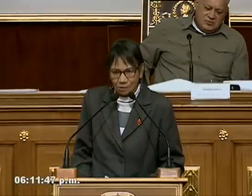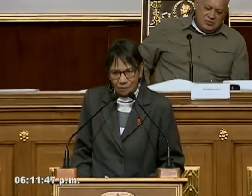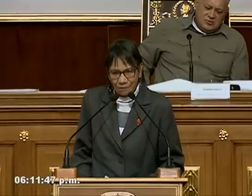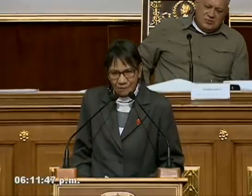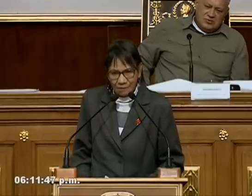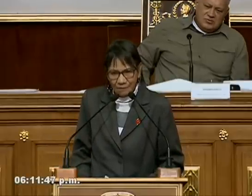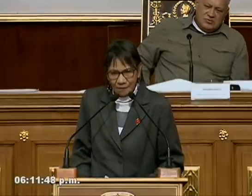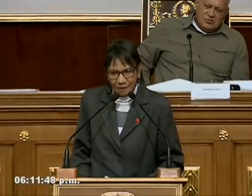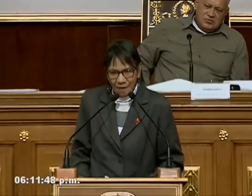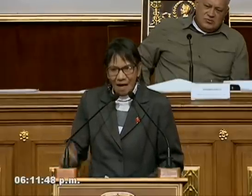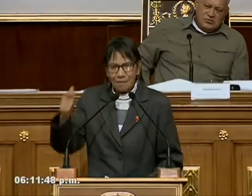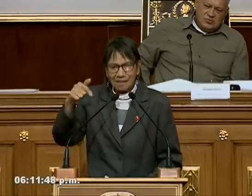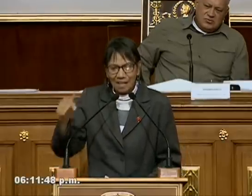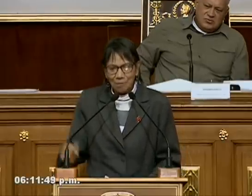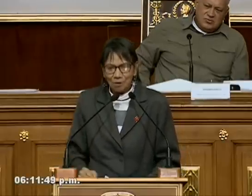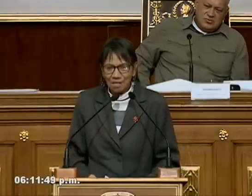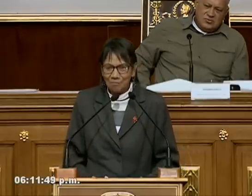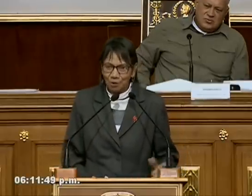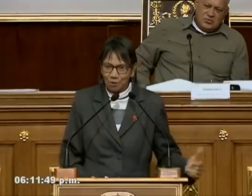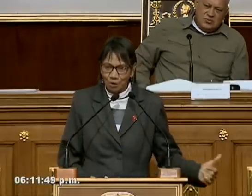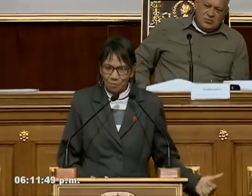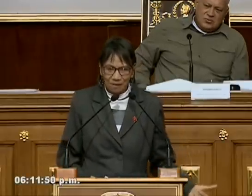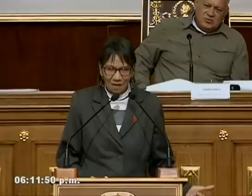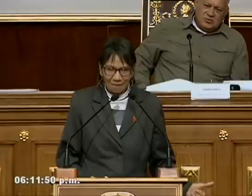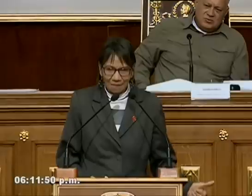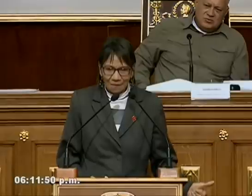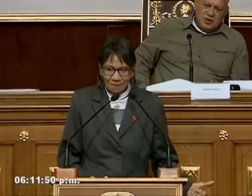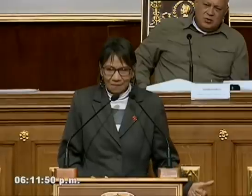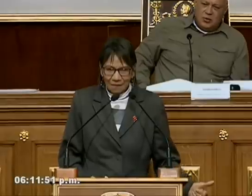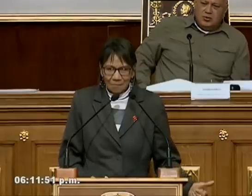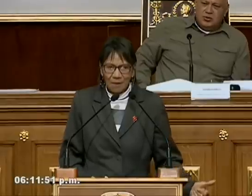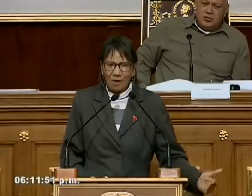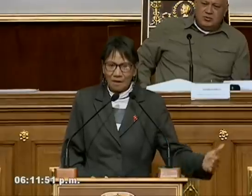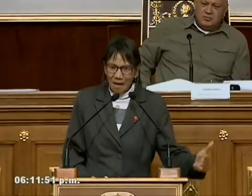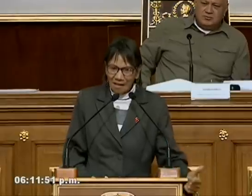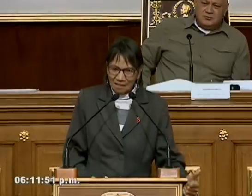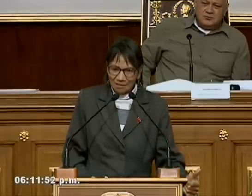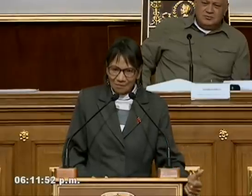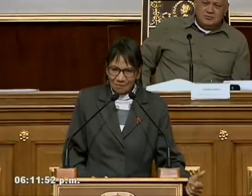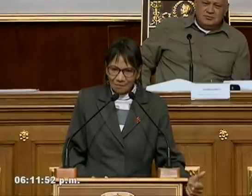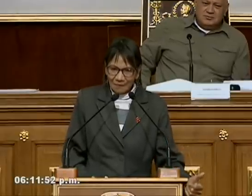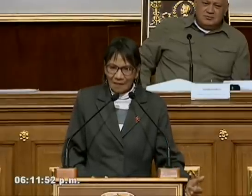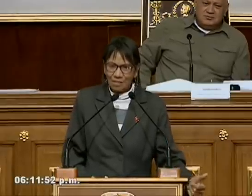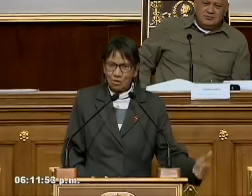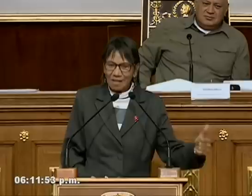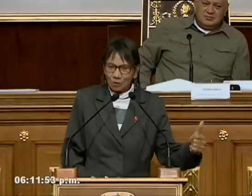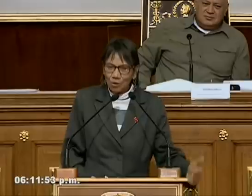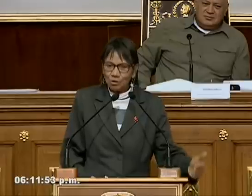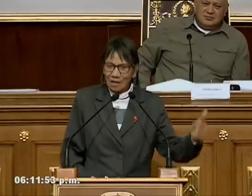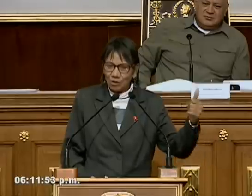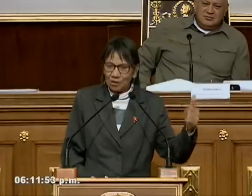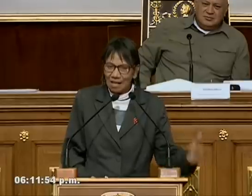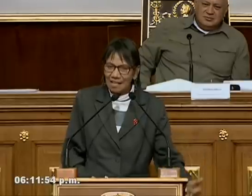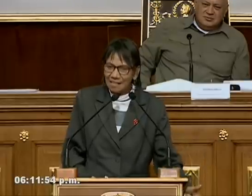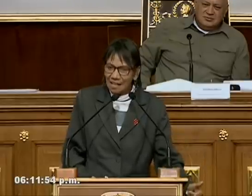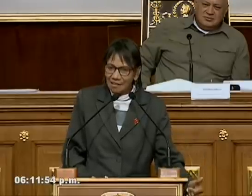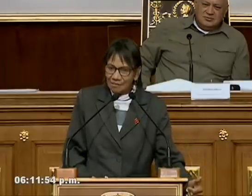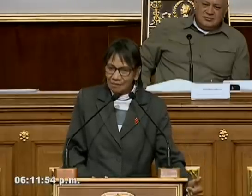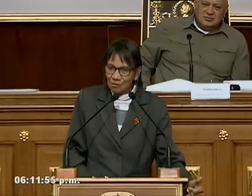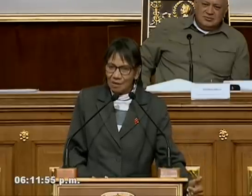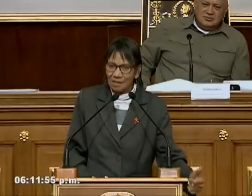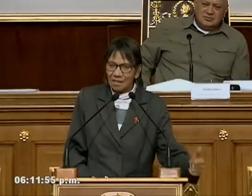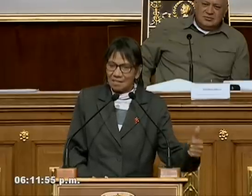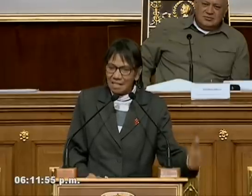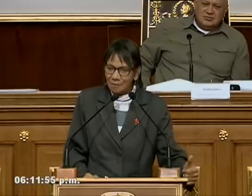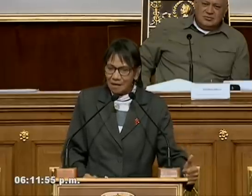patio. ¿Alimentado por quién? Por Colombia. Pero además, esos recursos, la cocaína,